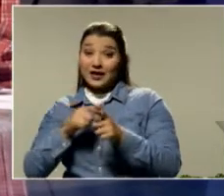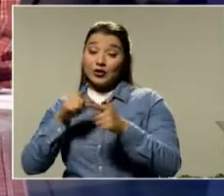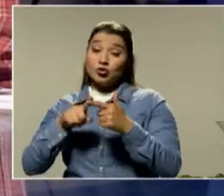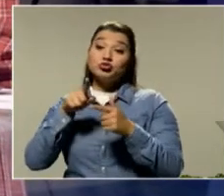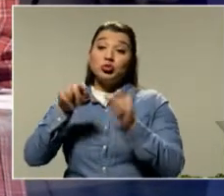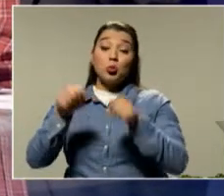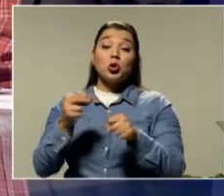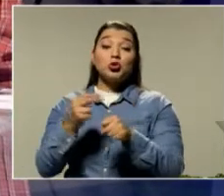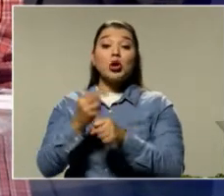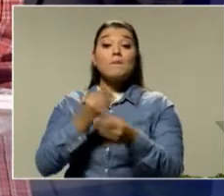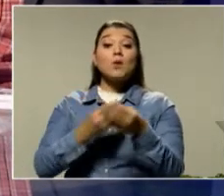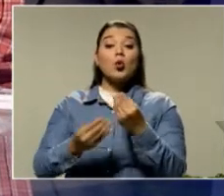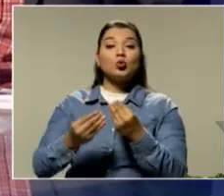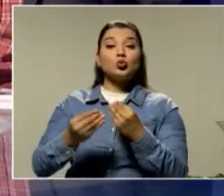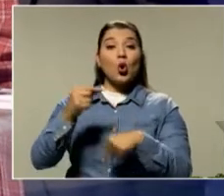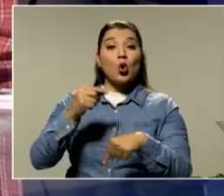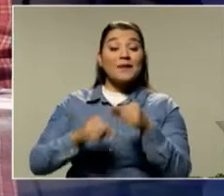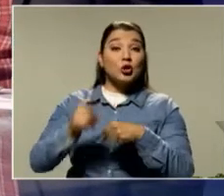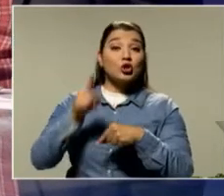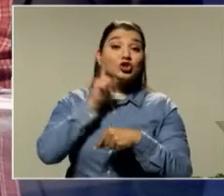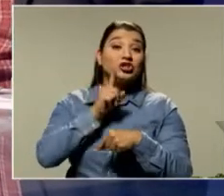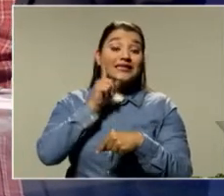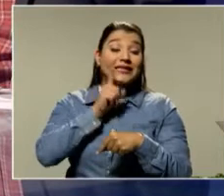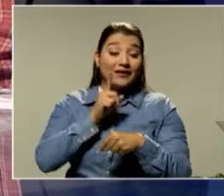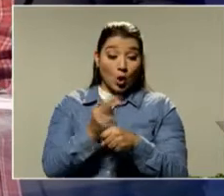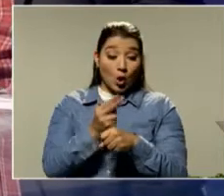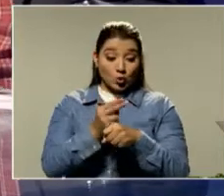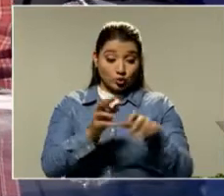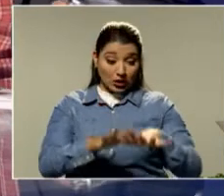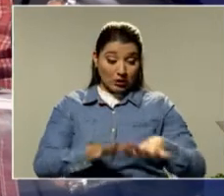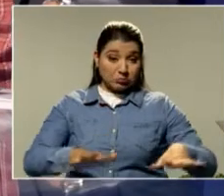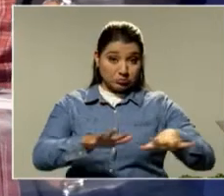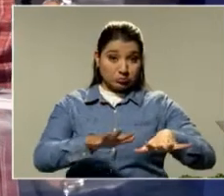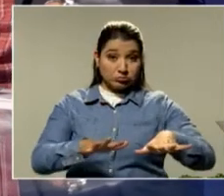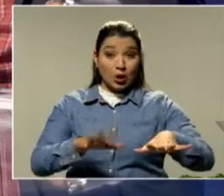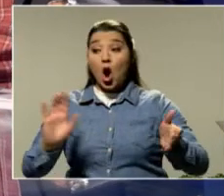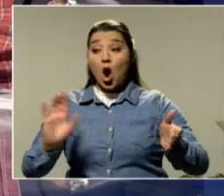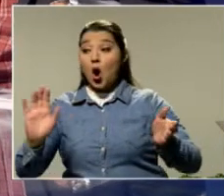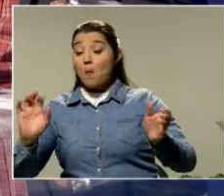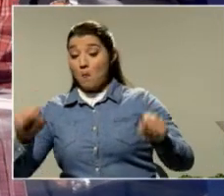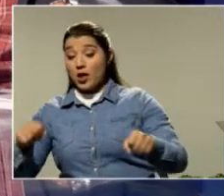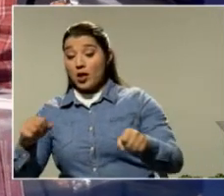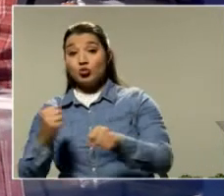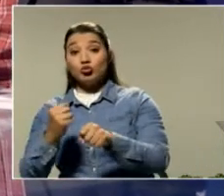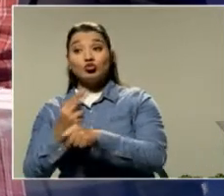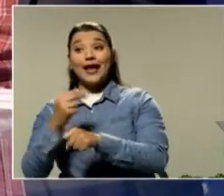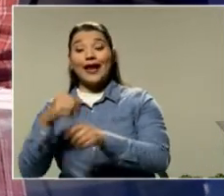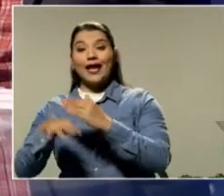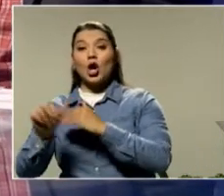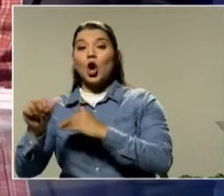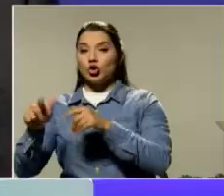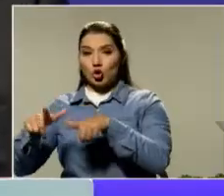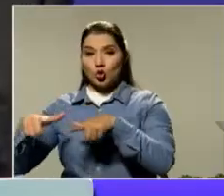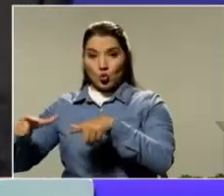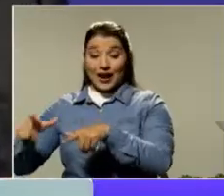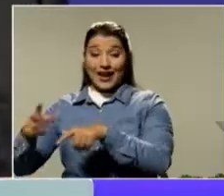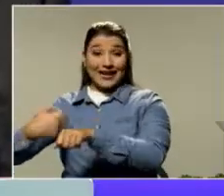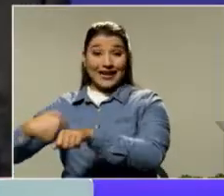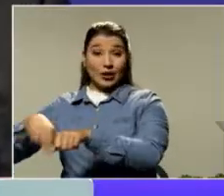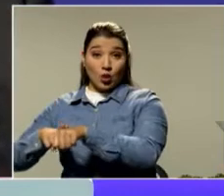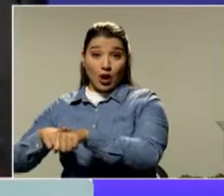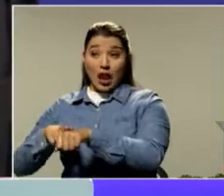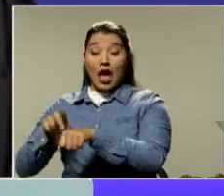dosis de gramos por hectárea versus un plaguicida natural como el sulfato de cobre que se usa en dosis de kilogramos